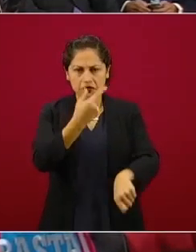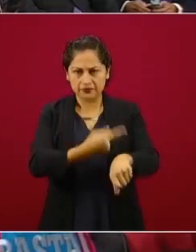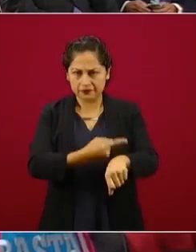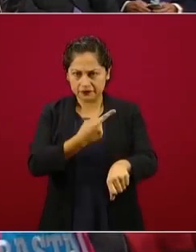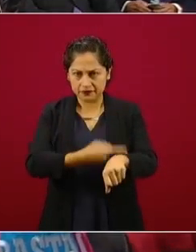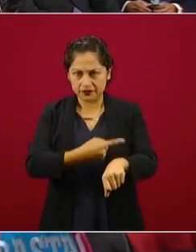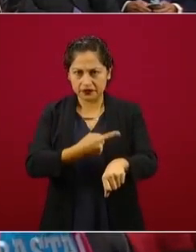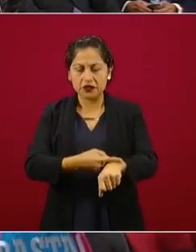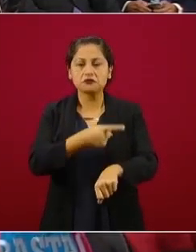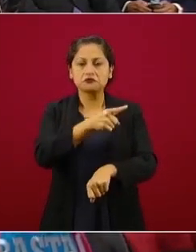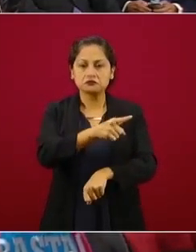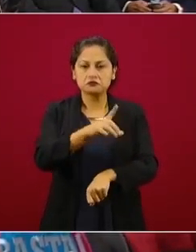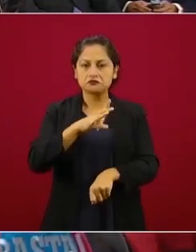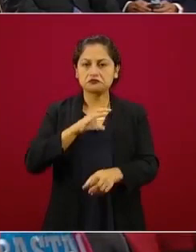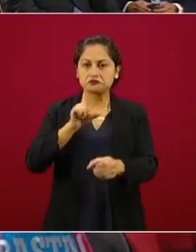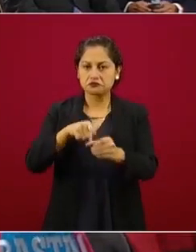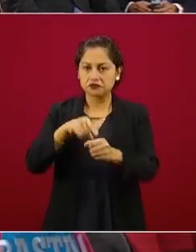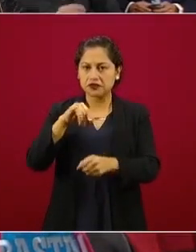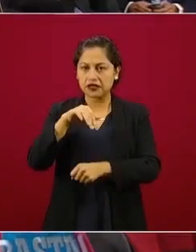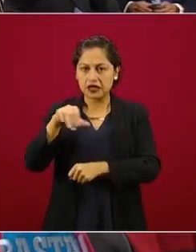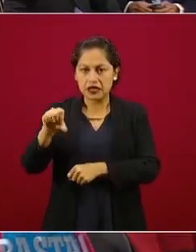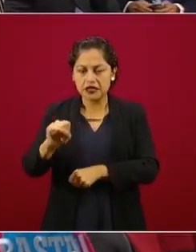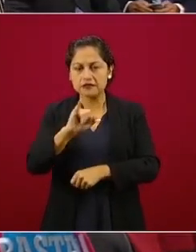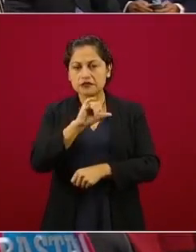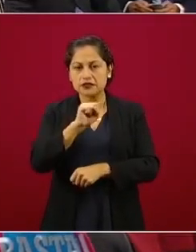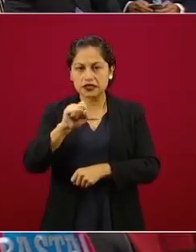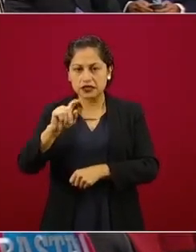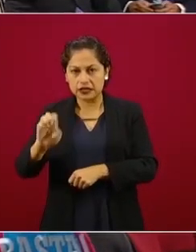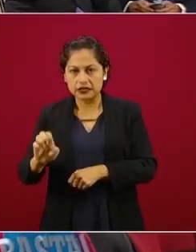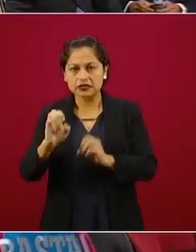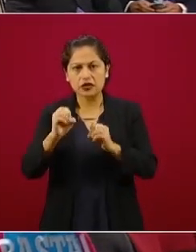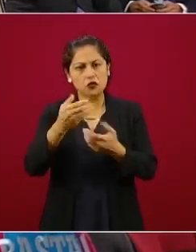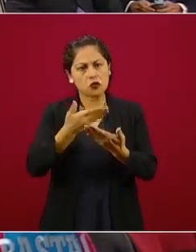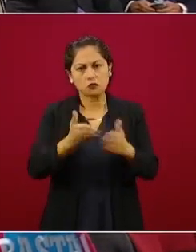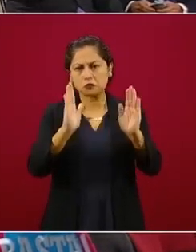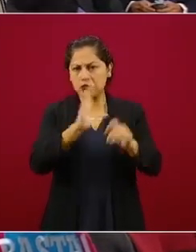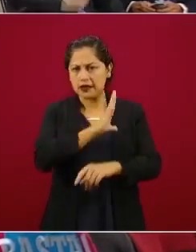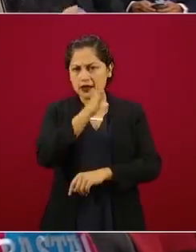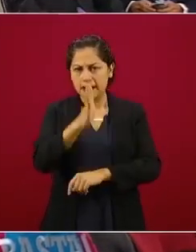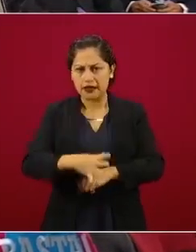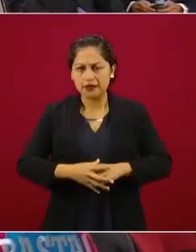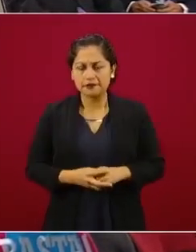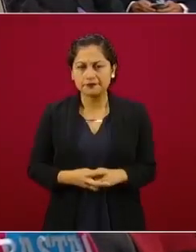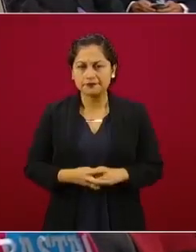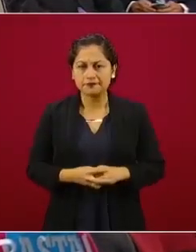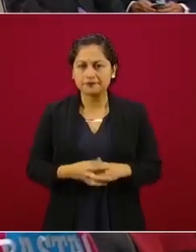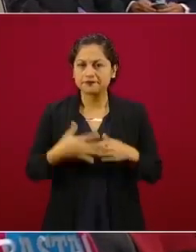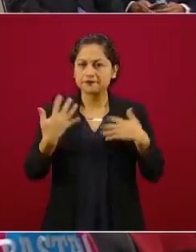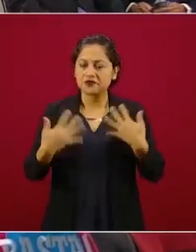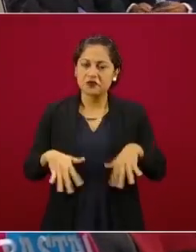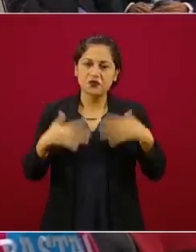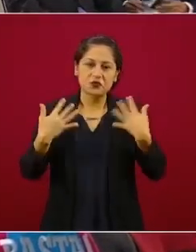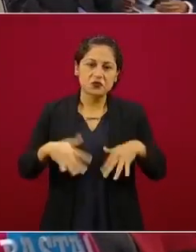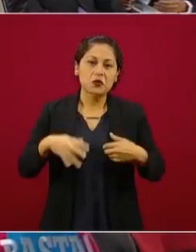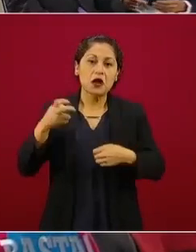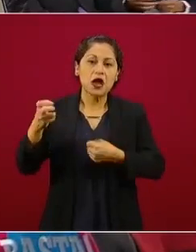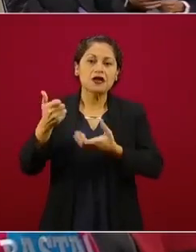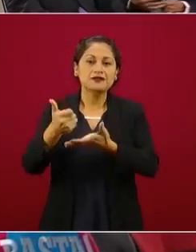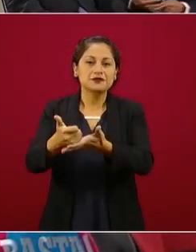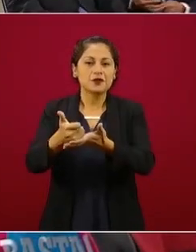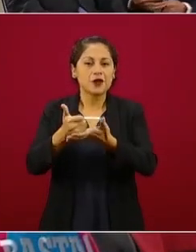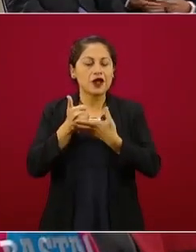del Seguro Social, del ISSSTE y a población abierta. Y esto nos permitió